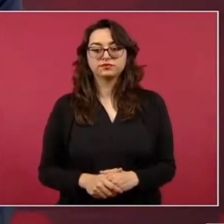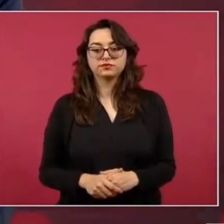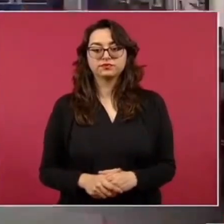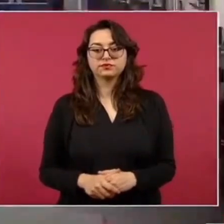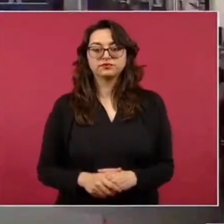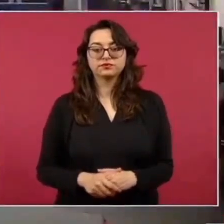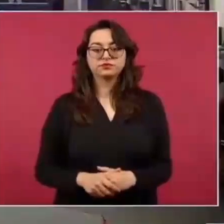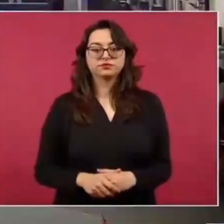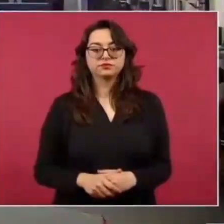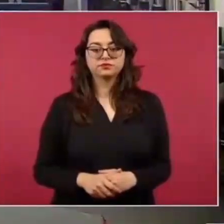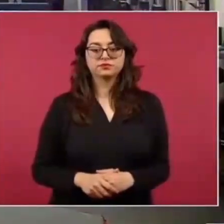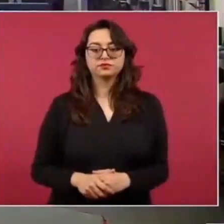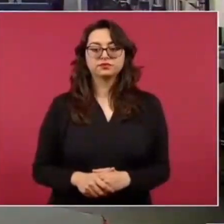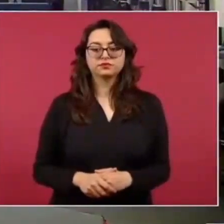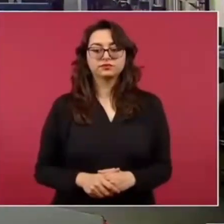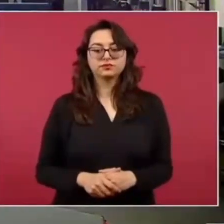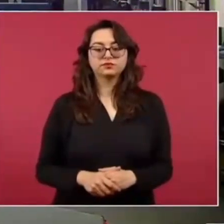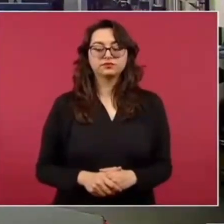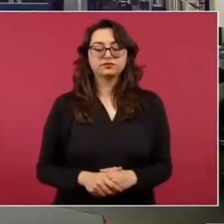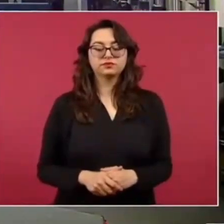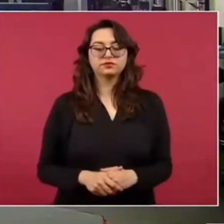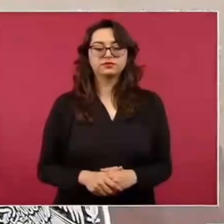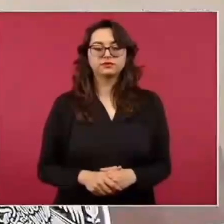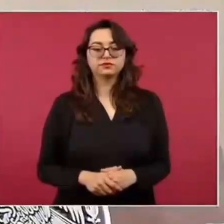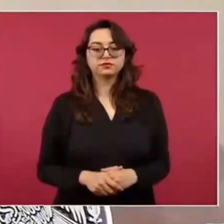No se pueden